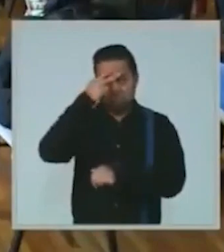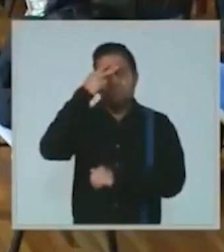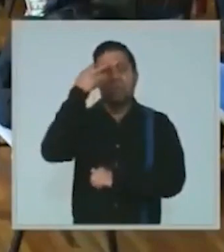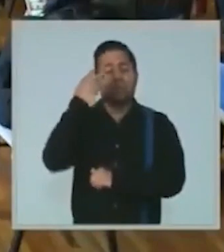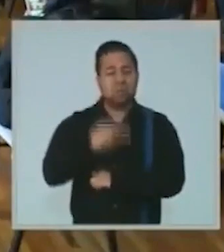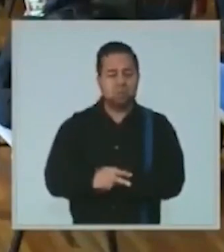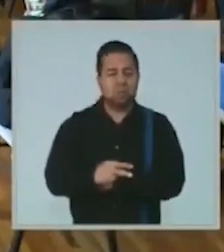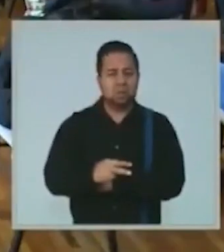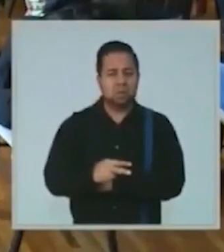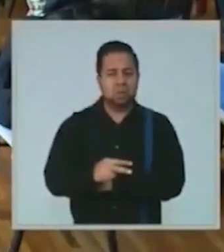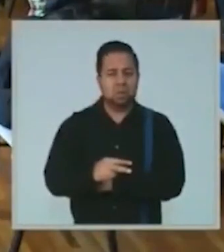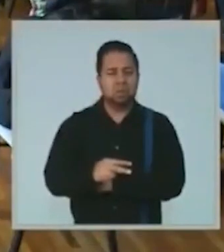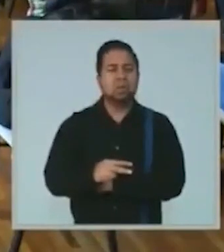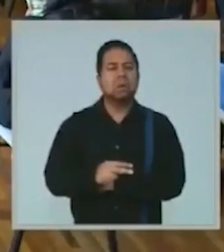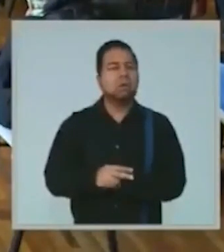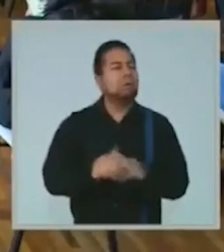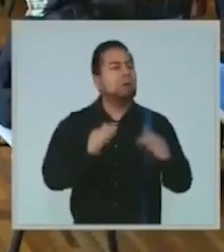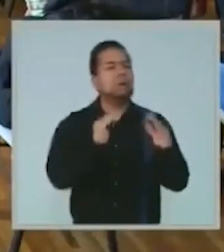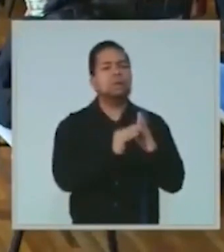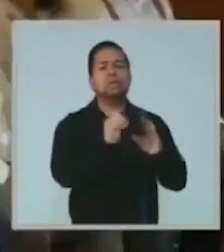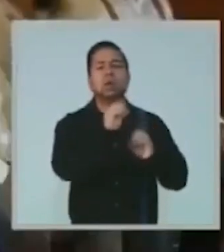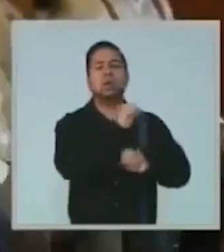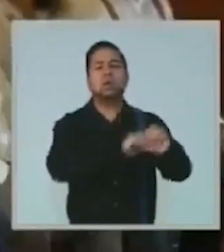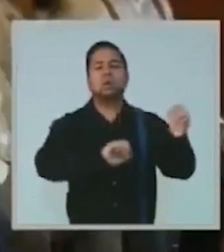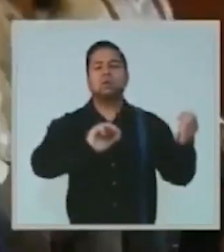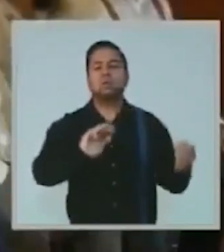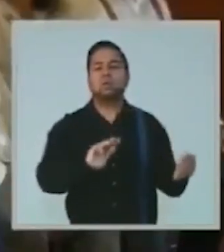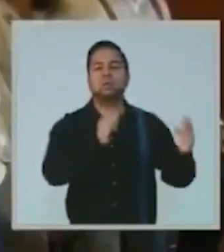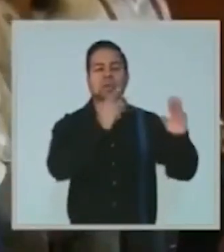27.732.000 pesos, con un saldo por cubrir de